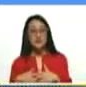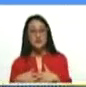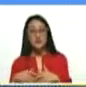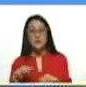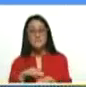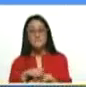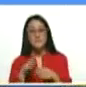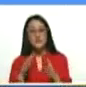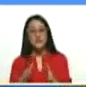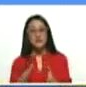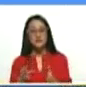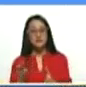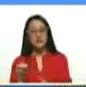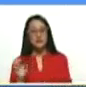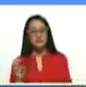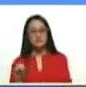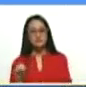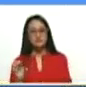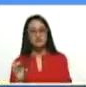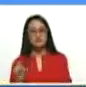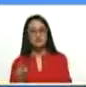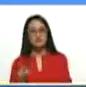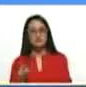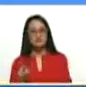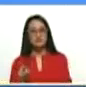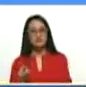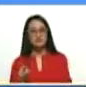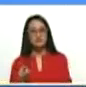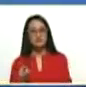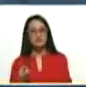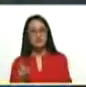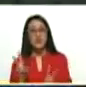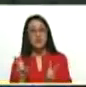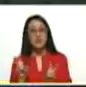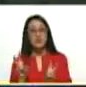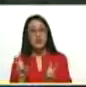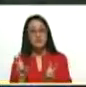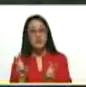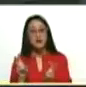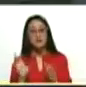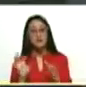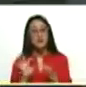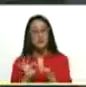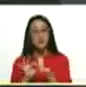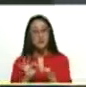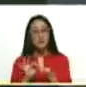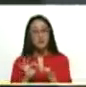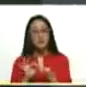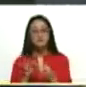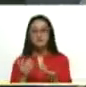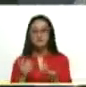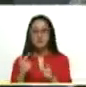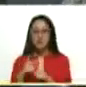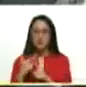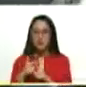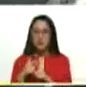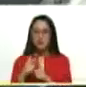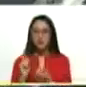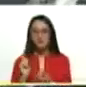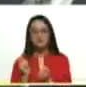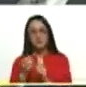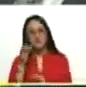ministro Memmep, se da en un buen marco de estímulo, de optimismo, de esperanza